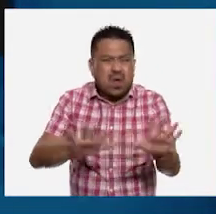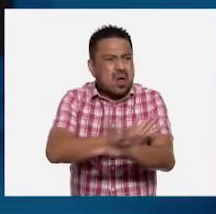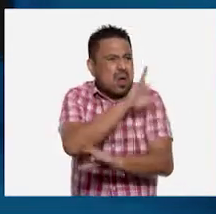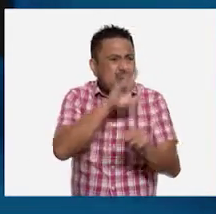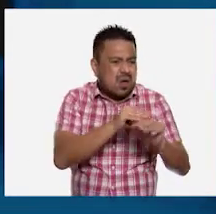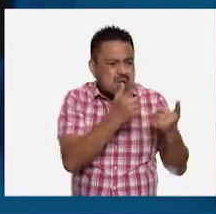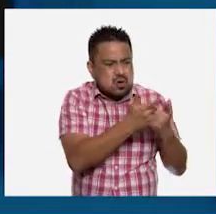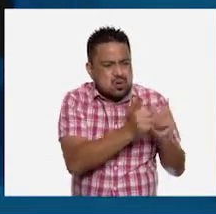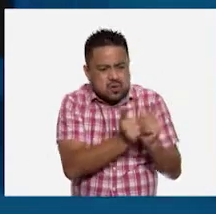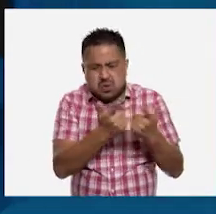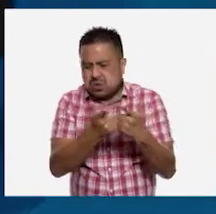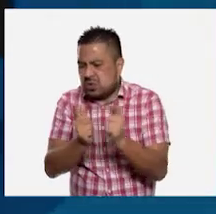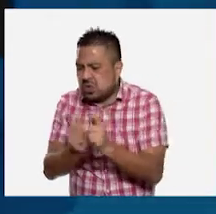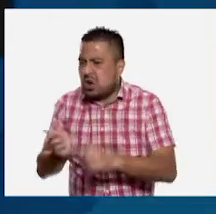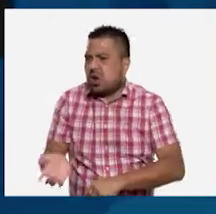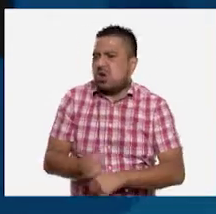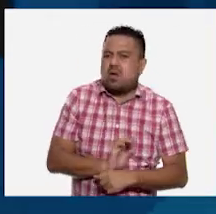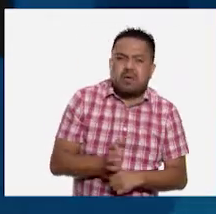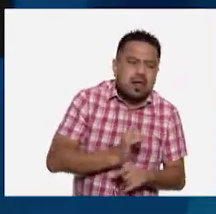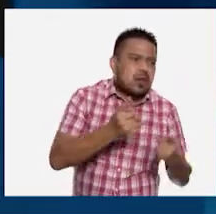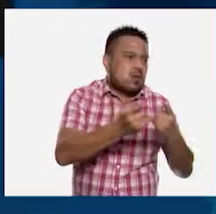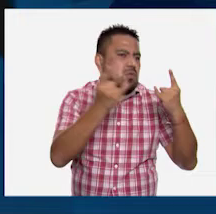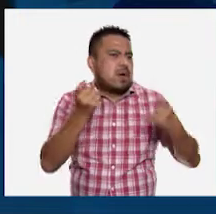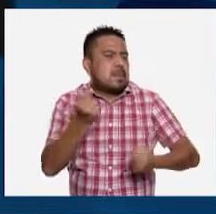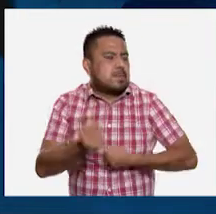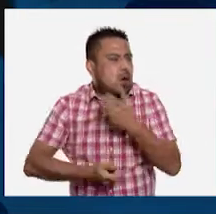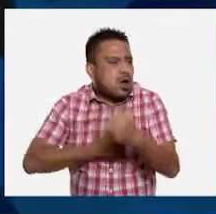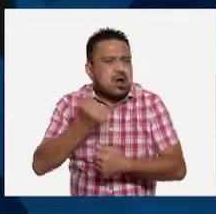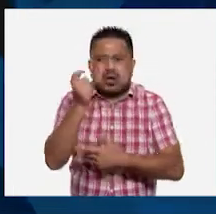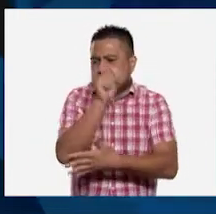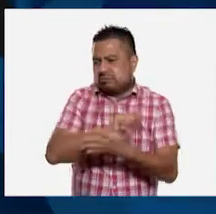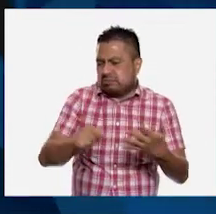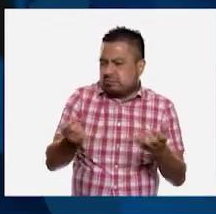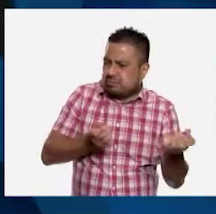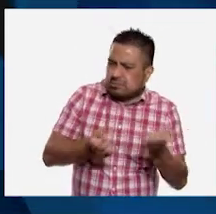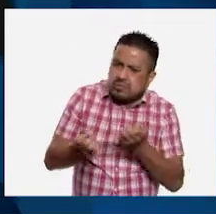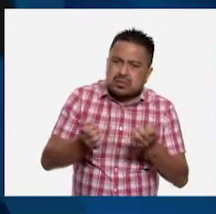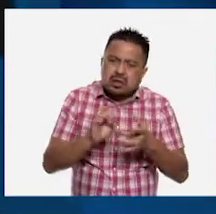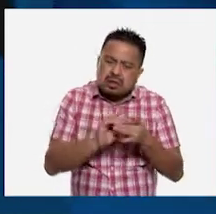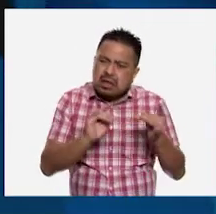géneros literarios: la novela, cuento, poesía, ensayo,